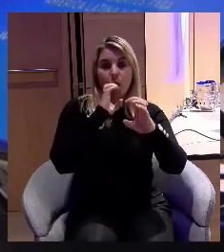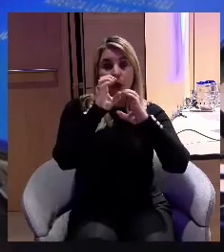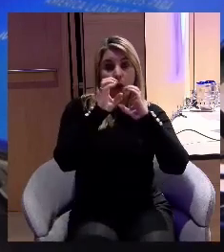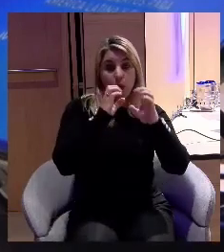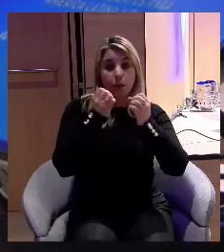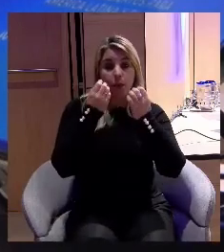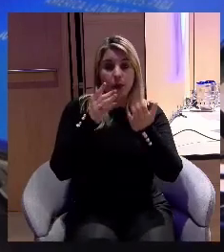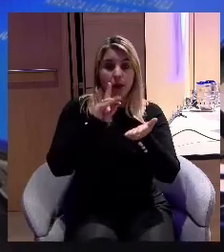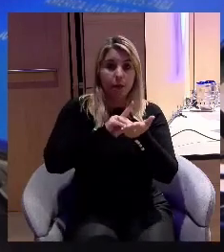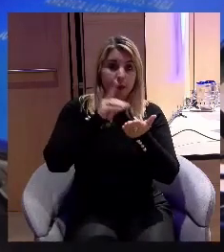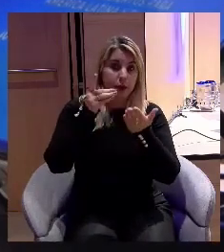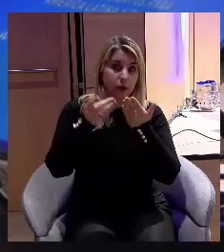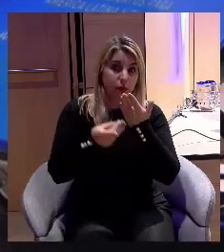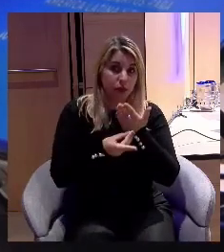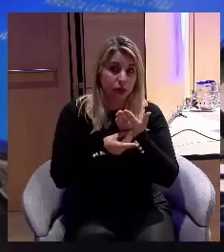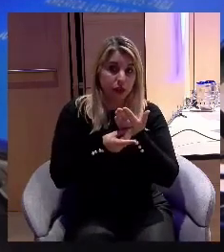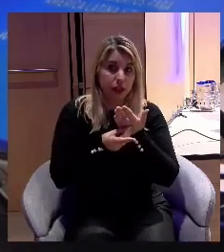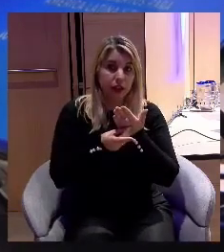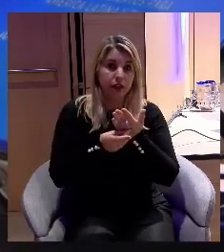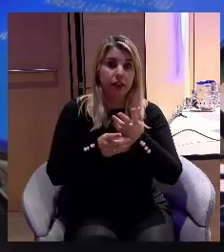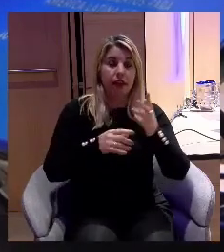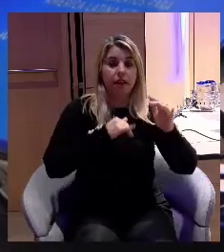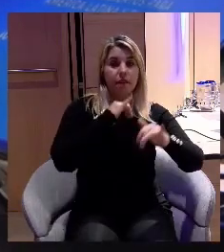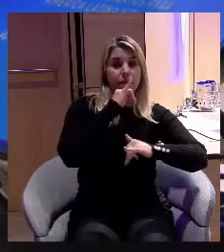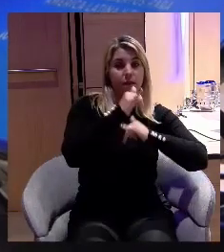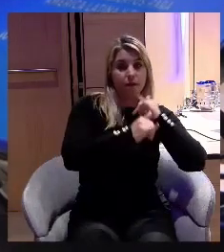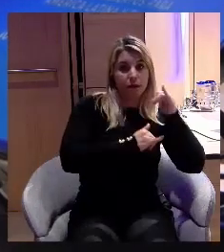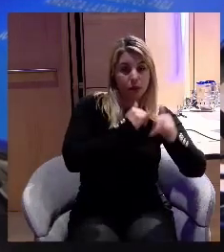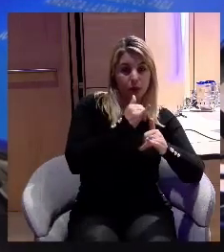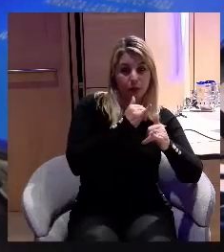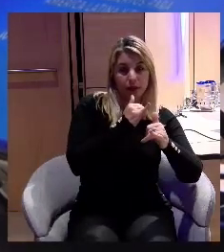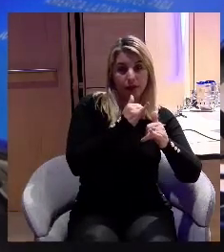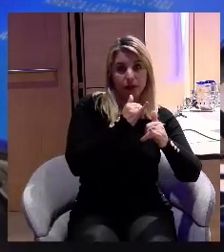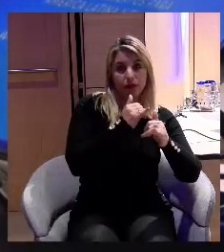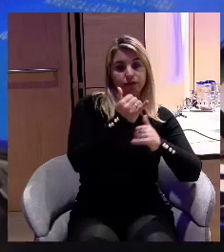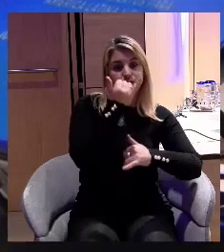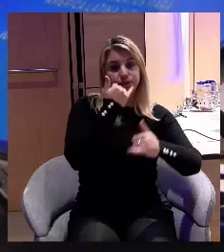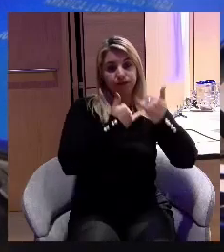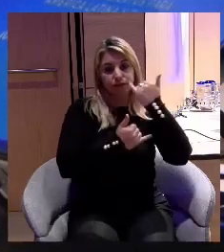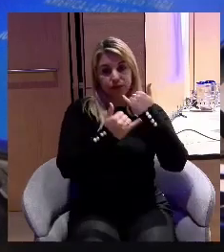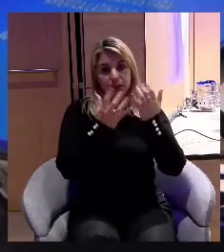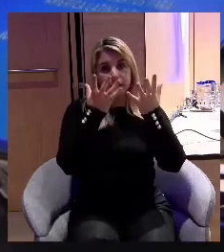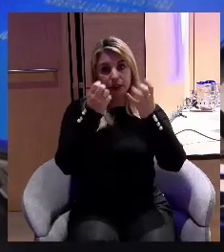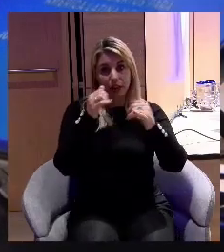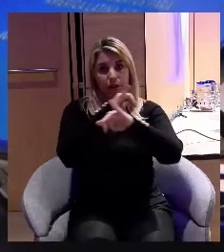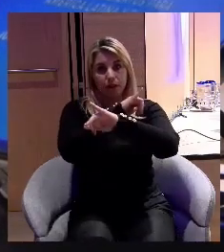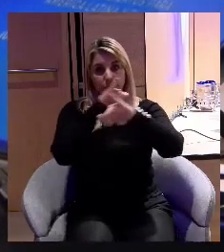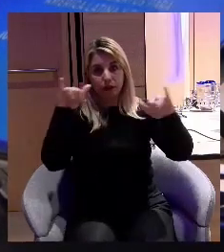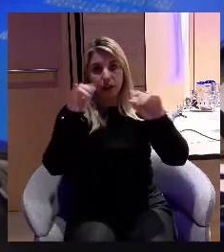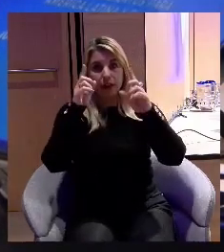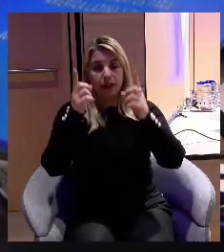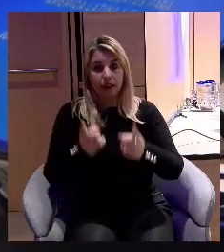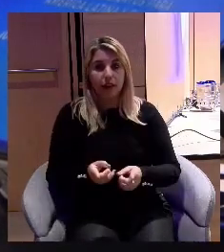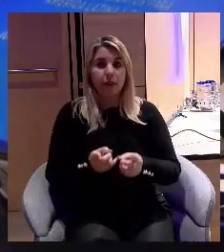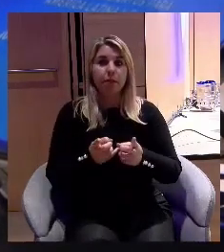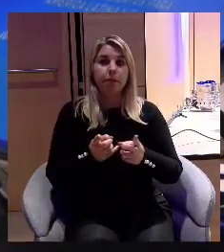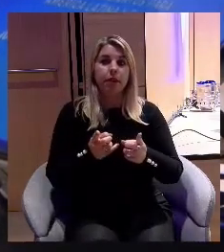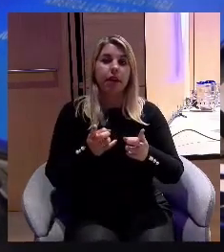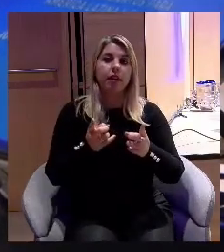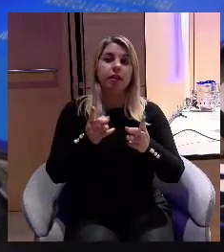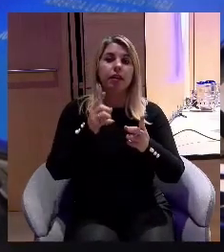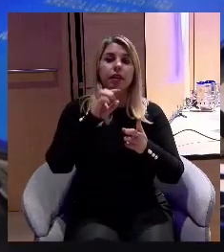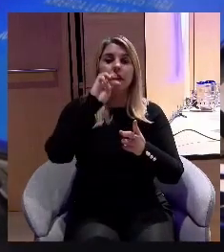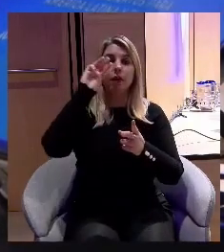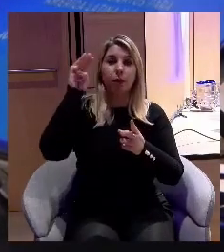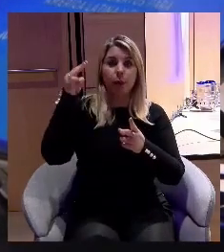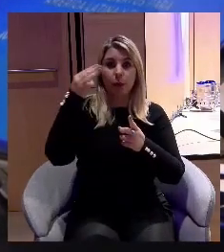el proyecto, digamos, tanto los datos que relevamos, los datos que queremos difundir, y también la plataforma web,